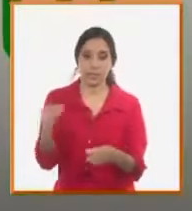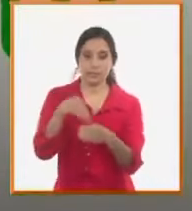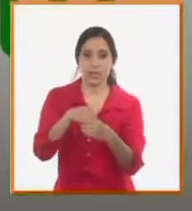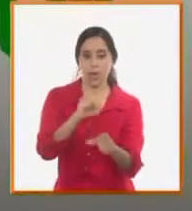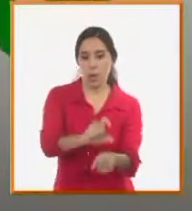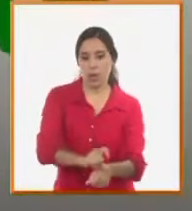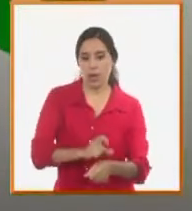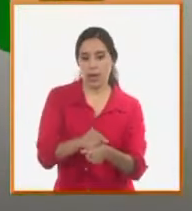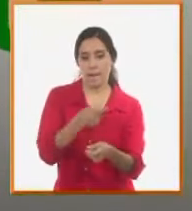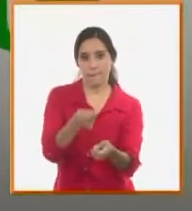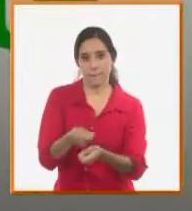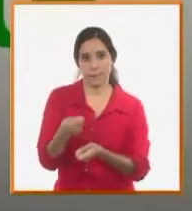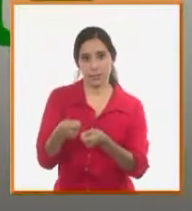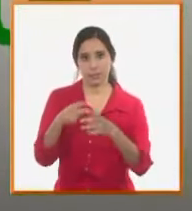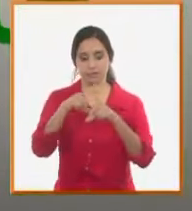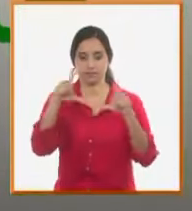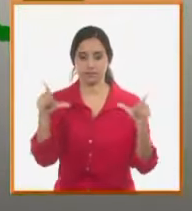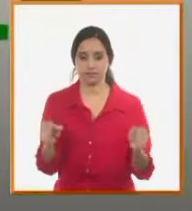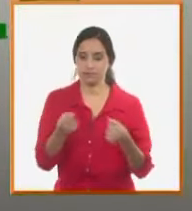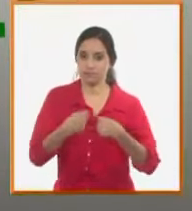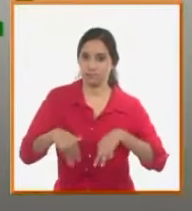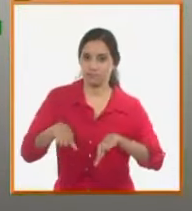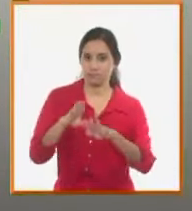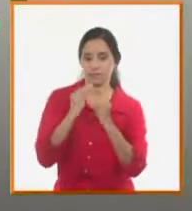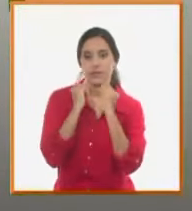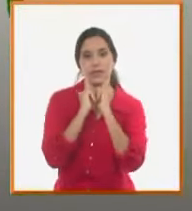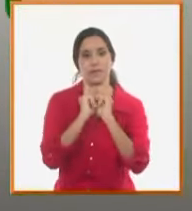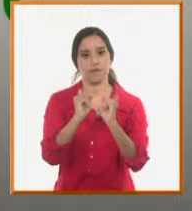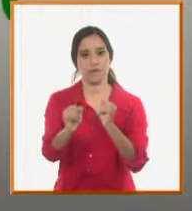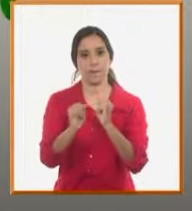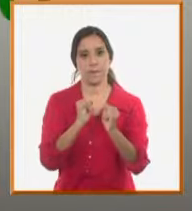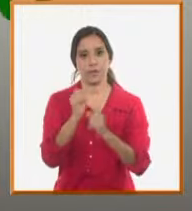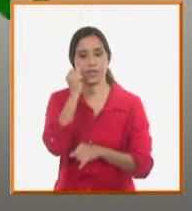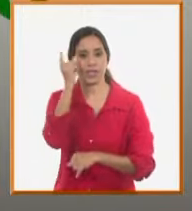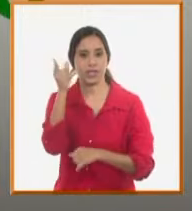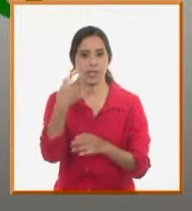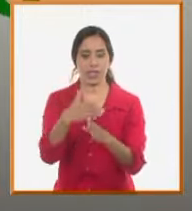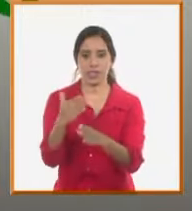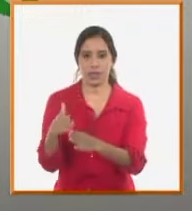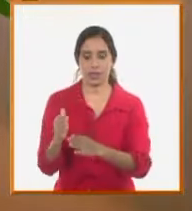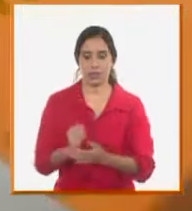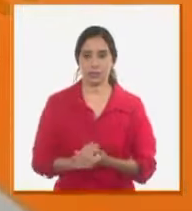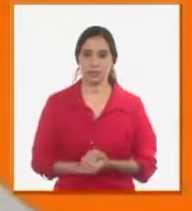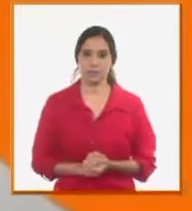cubanos. Para la Mesa Redonda, Inés Castro Machado, Ideas Multimedios.